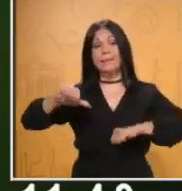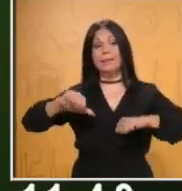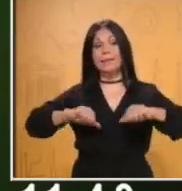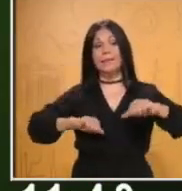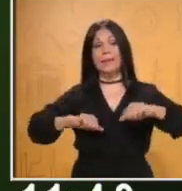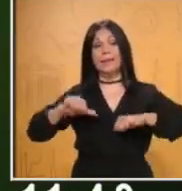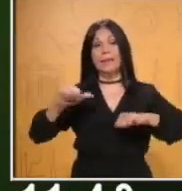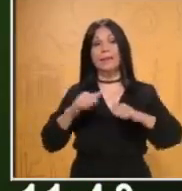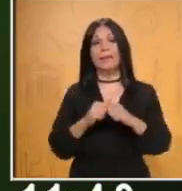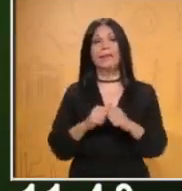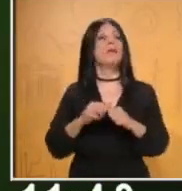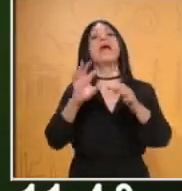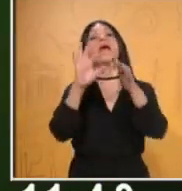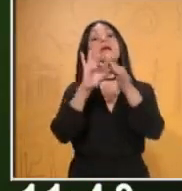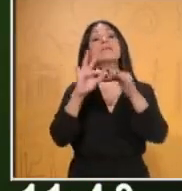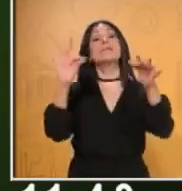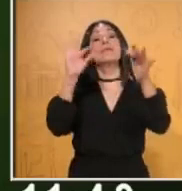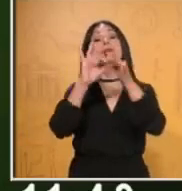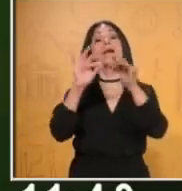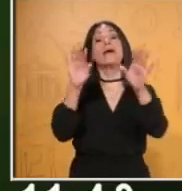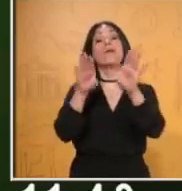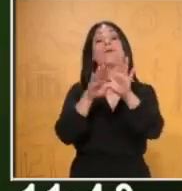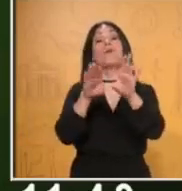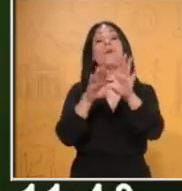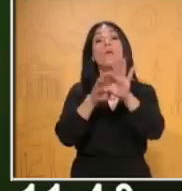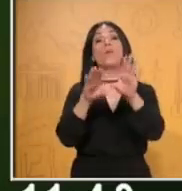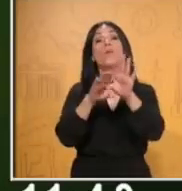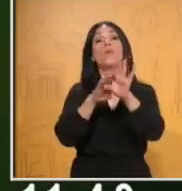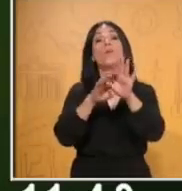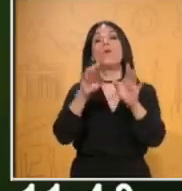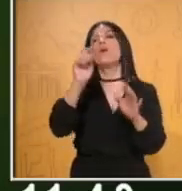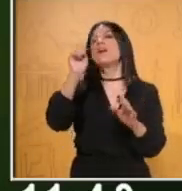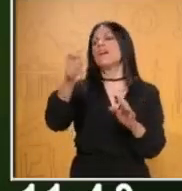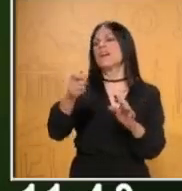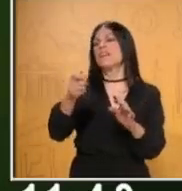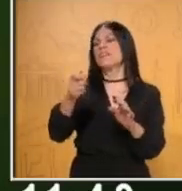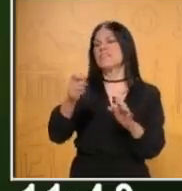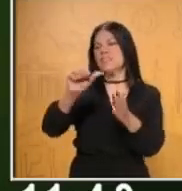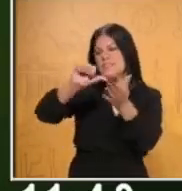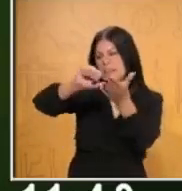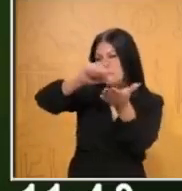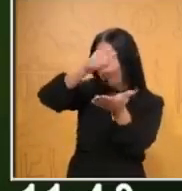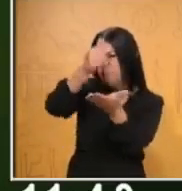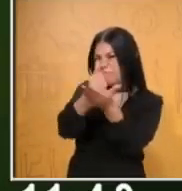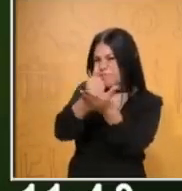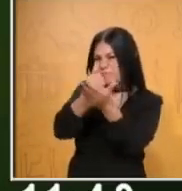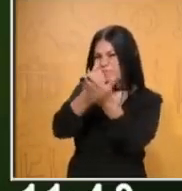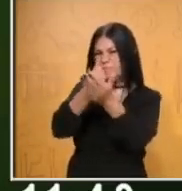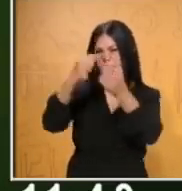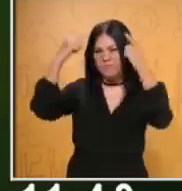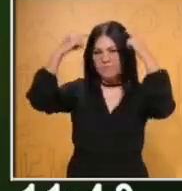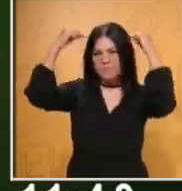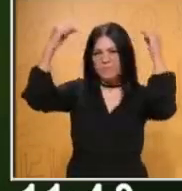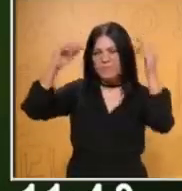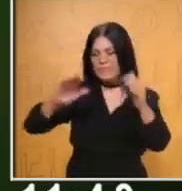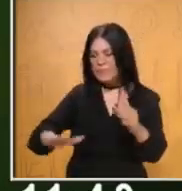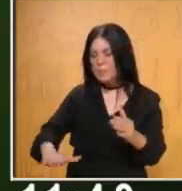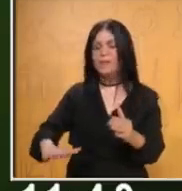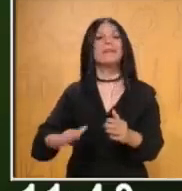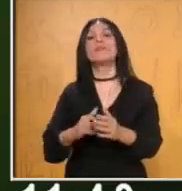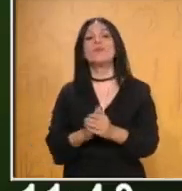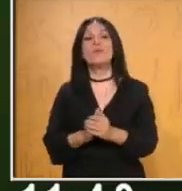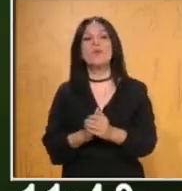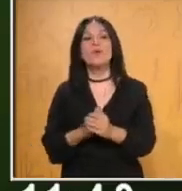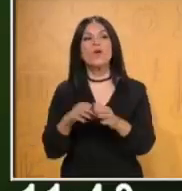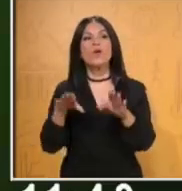evidencias describas al personaje Rumpelstiltskin. ¿Recuerdas quién era? El título de la obra nos da una